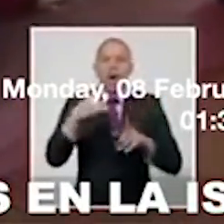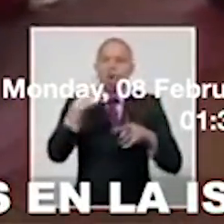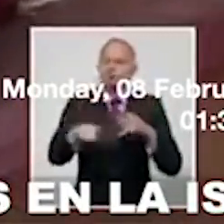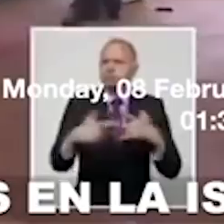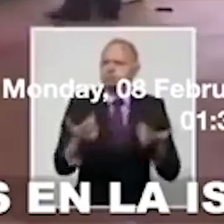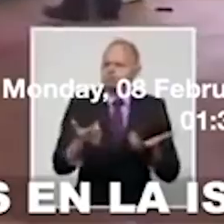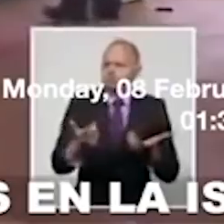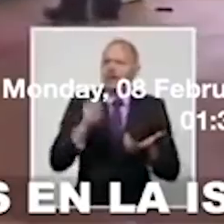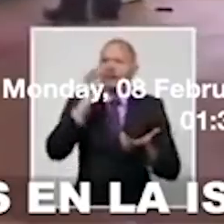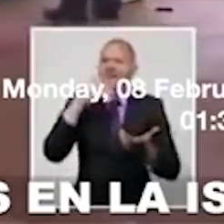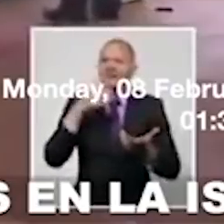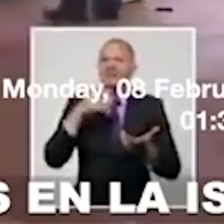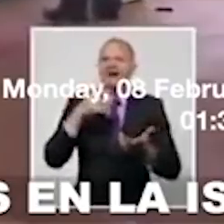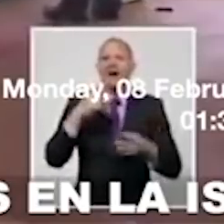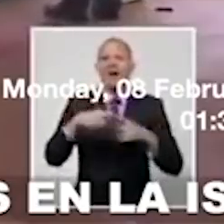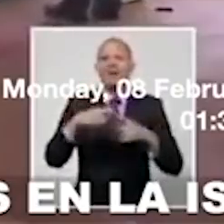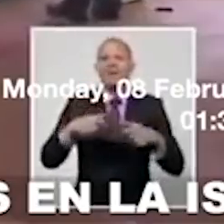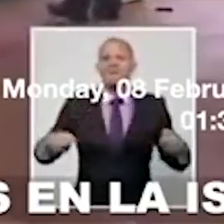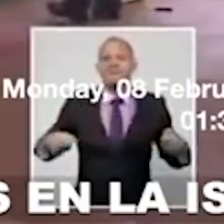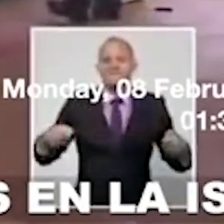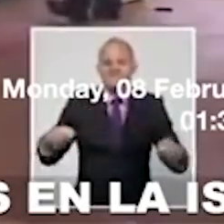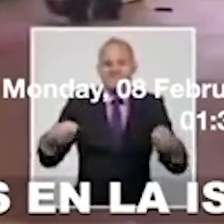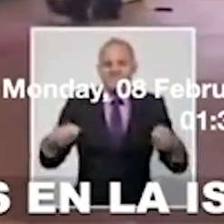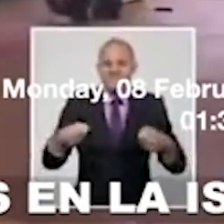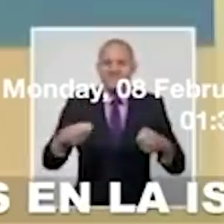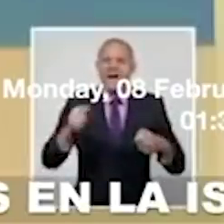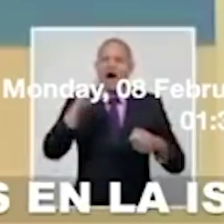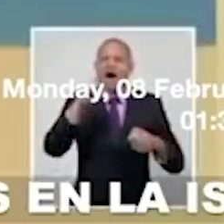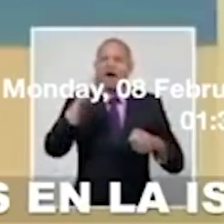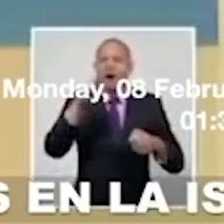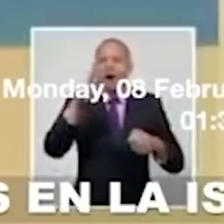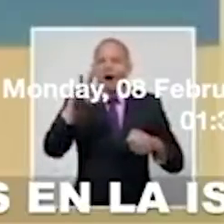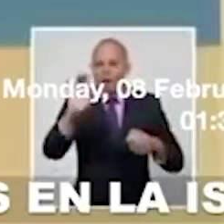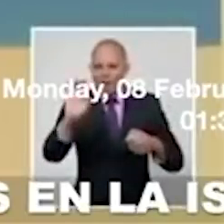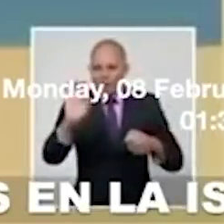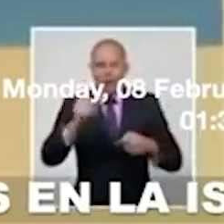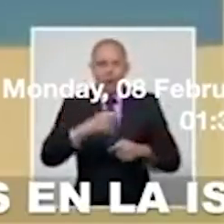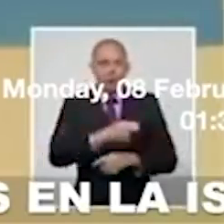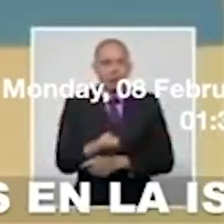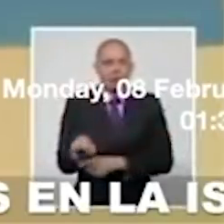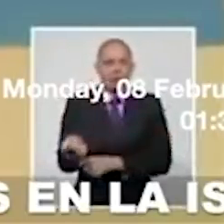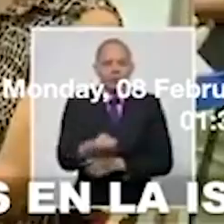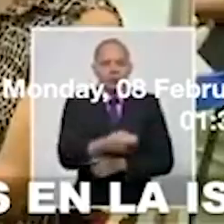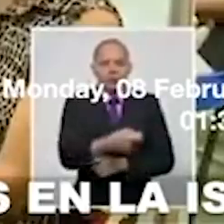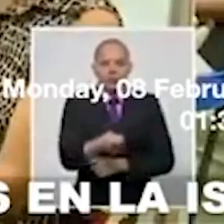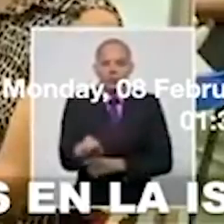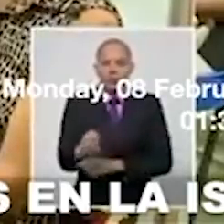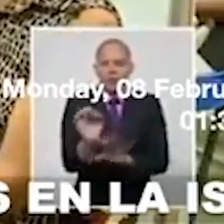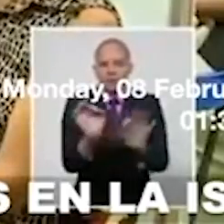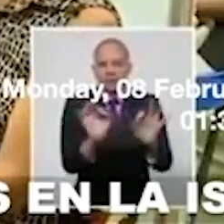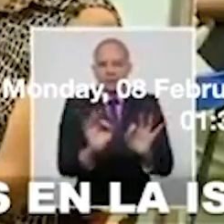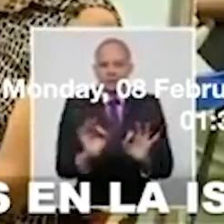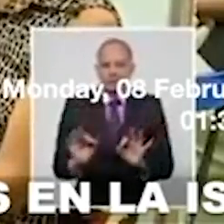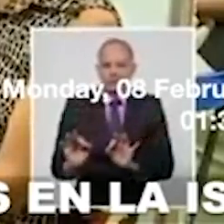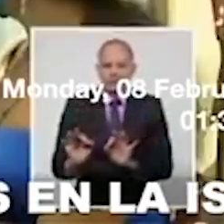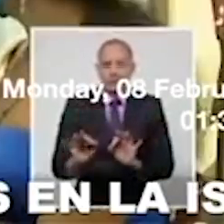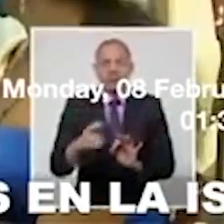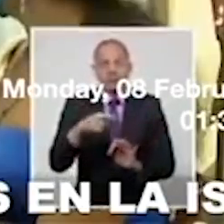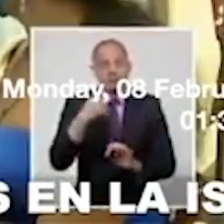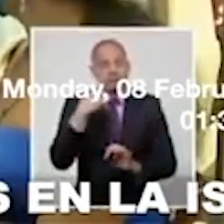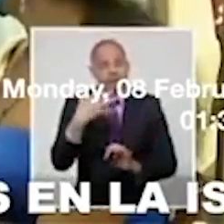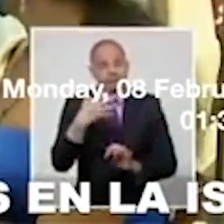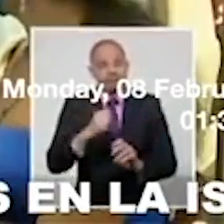cuba de casa dijo que todos los aeropuertos están abiertos y listos para recibir las operaciones antes